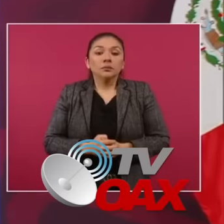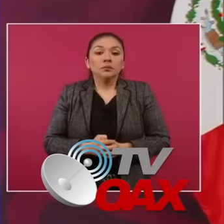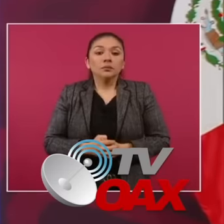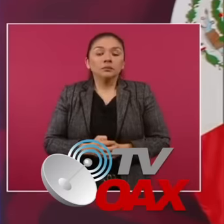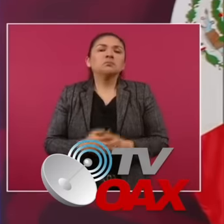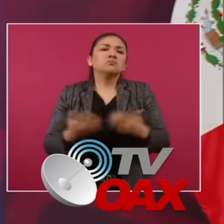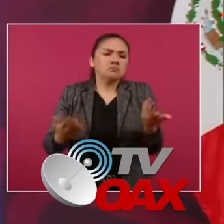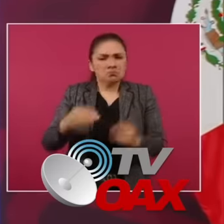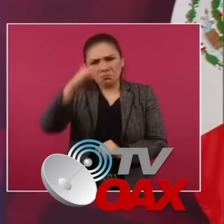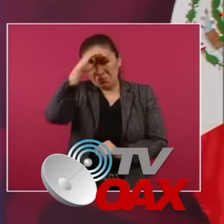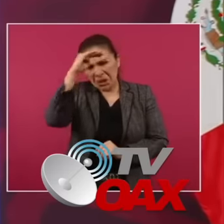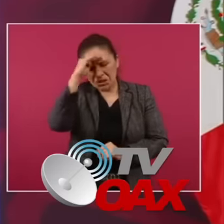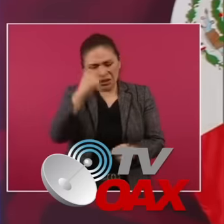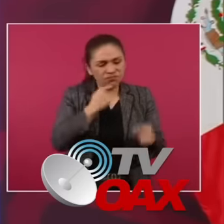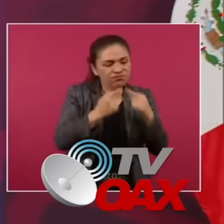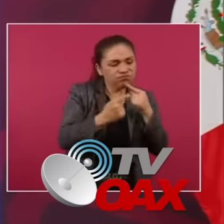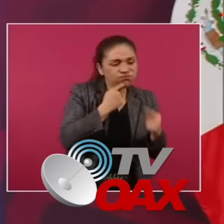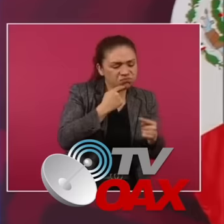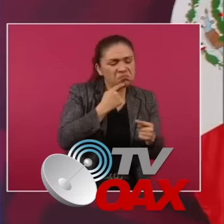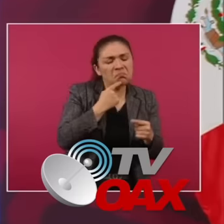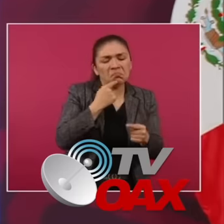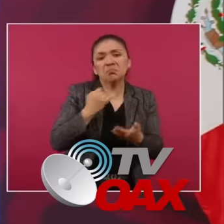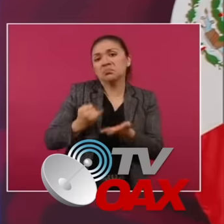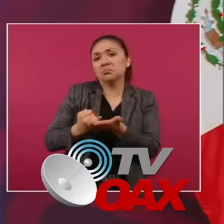se decidió